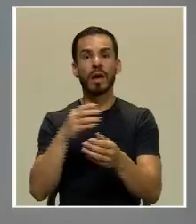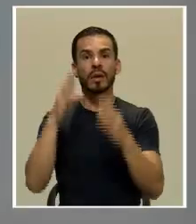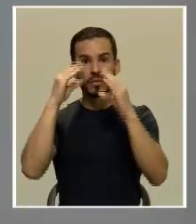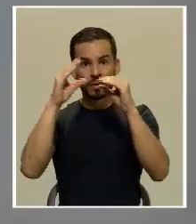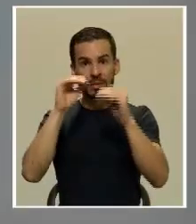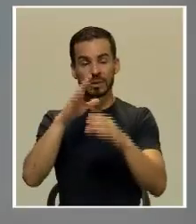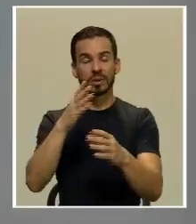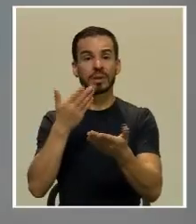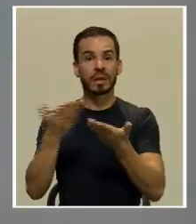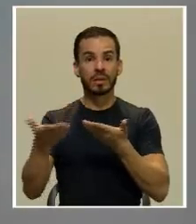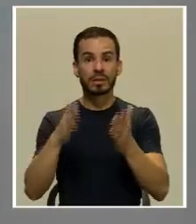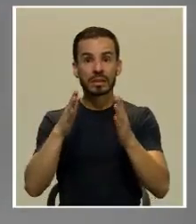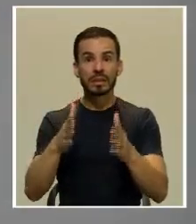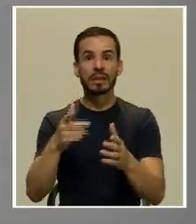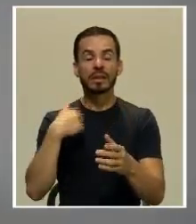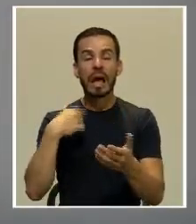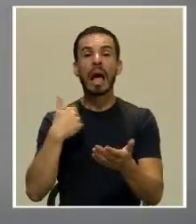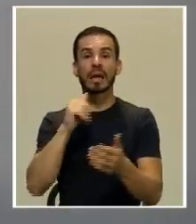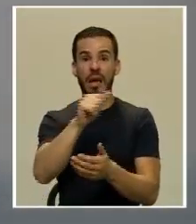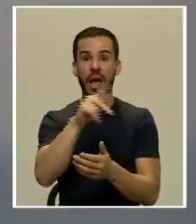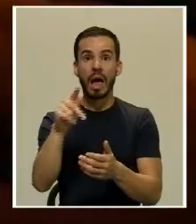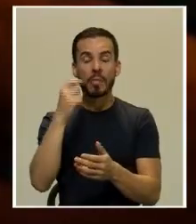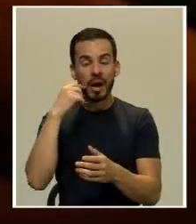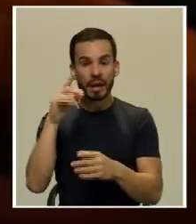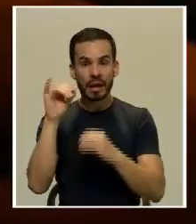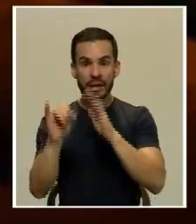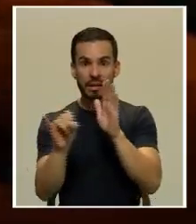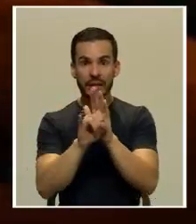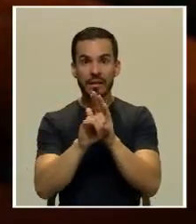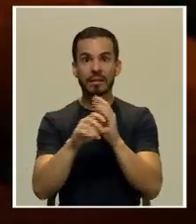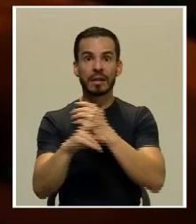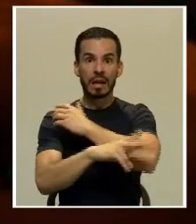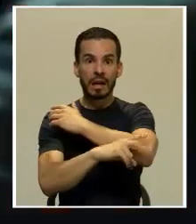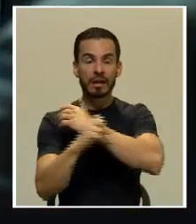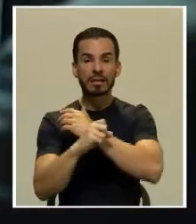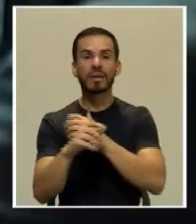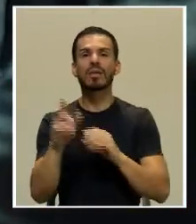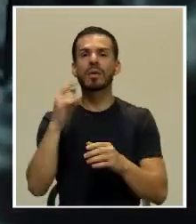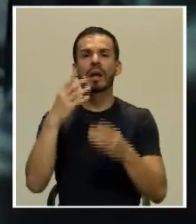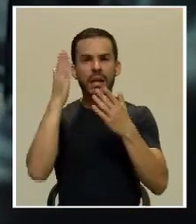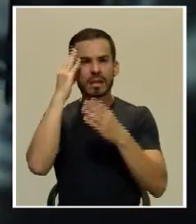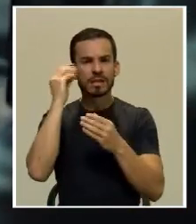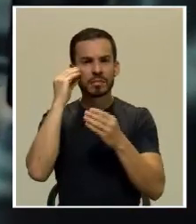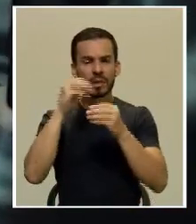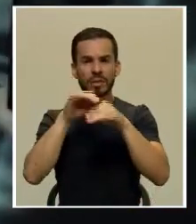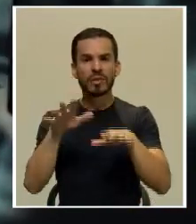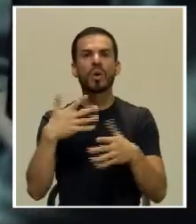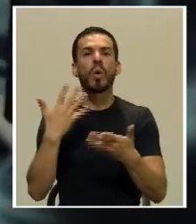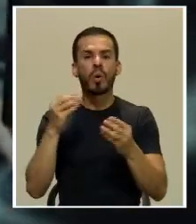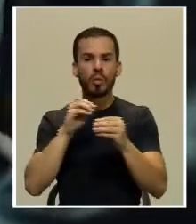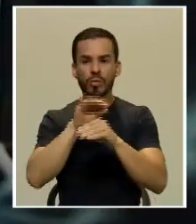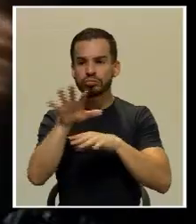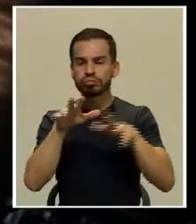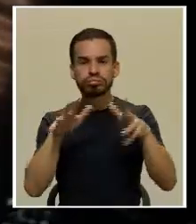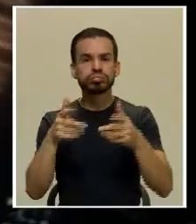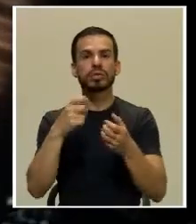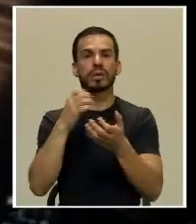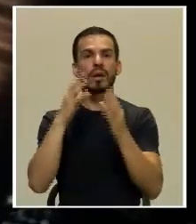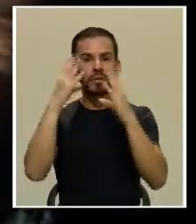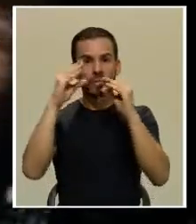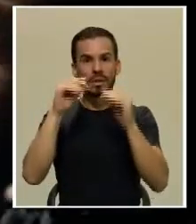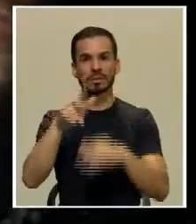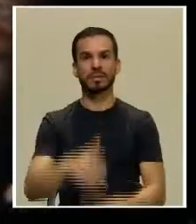clientes. Además, existe una aplicación para detectar estafas. Un experto de redes nos habla de cómo fluyen los datos en el cibermundo en su